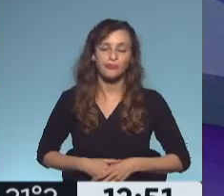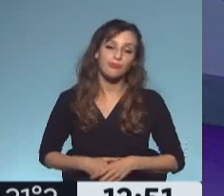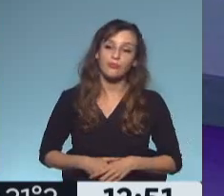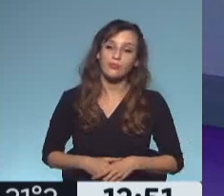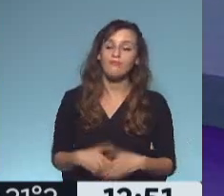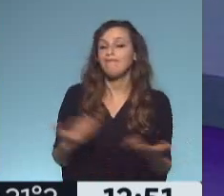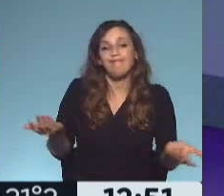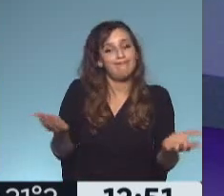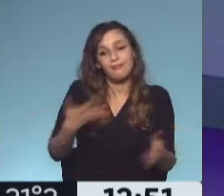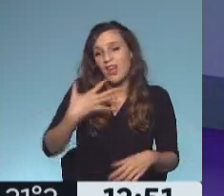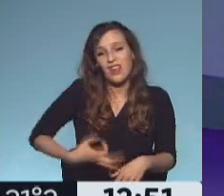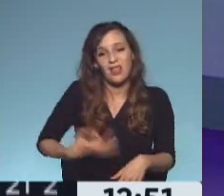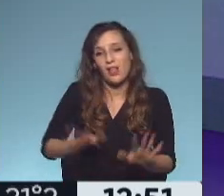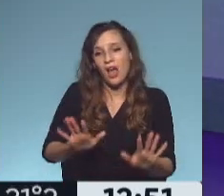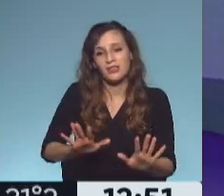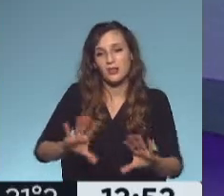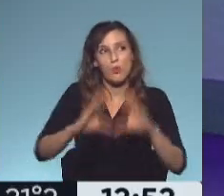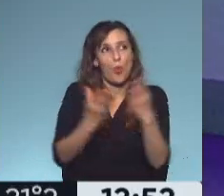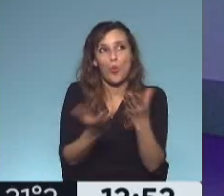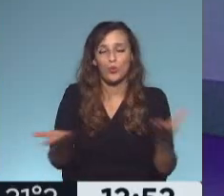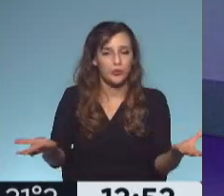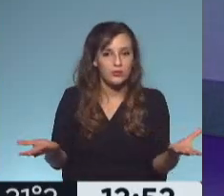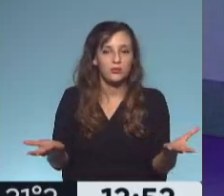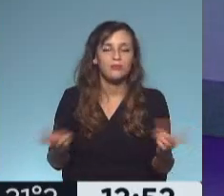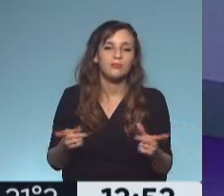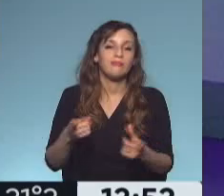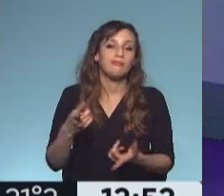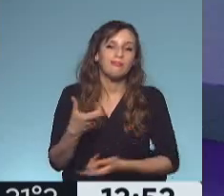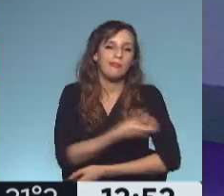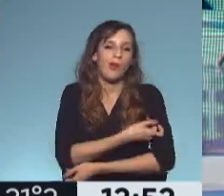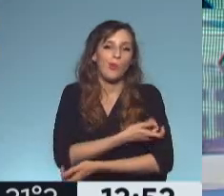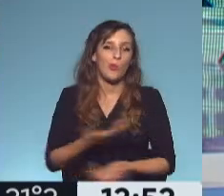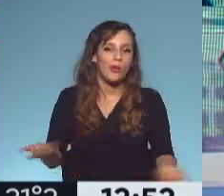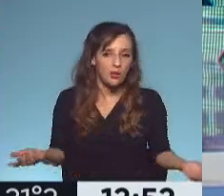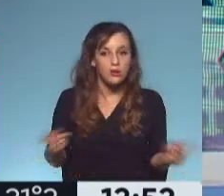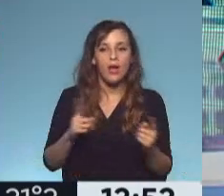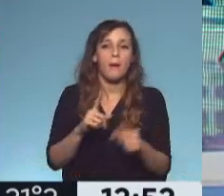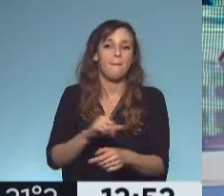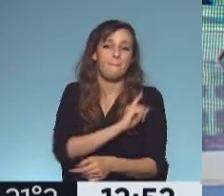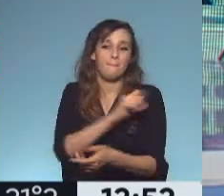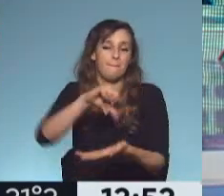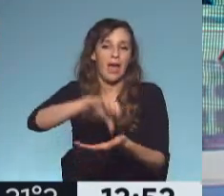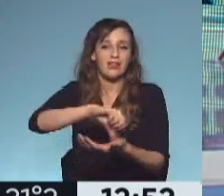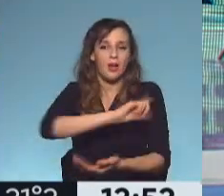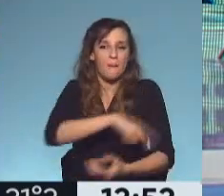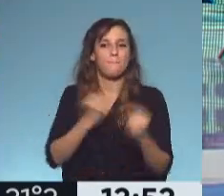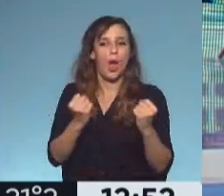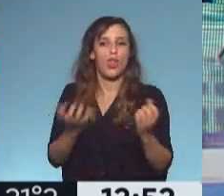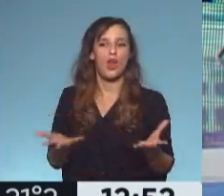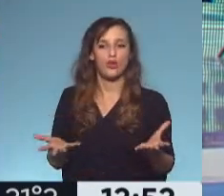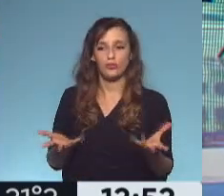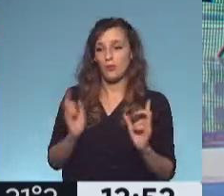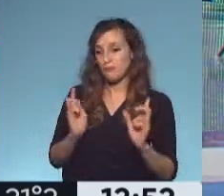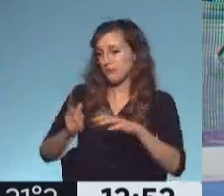pese, funciona de esa manera Sí, y claro, lamentablemente porque iba a también funcionar con las diferente vacunas, ahora, porque iba a ¿no? funcionar. Y aparte los países poderosos son los mismos países Tal cual. poderosos que eran poderosos antes